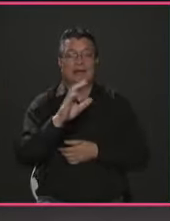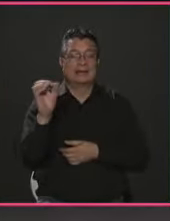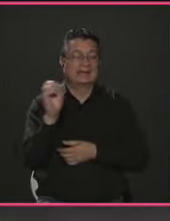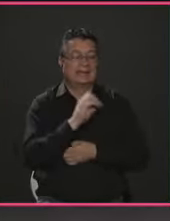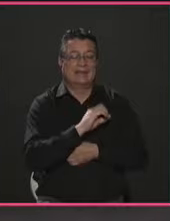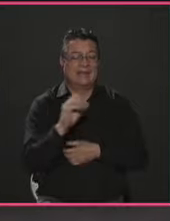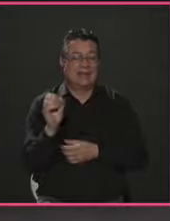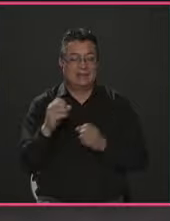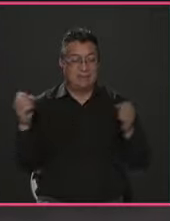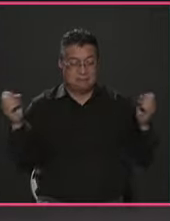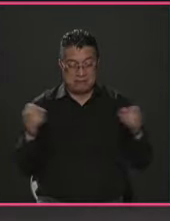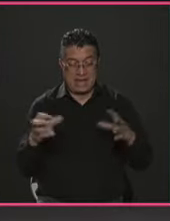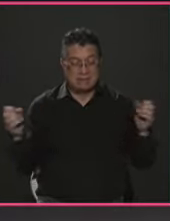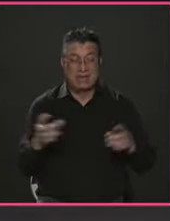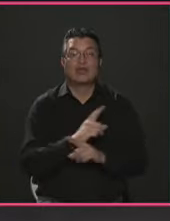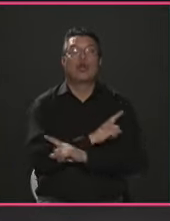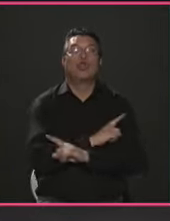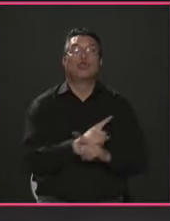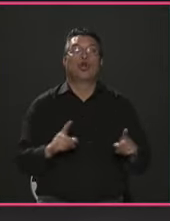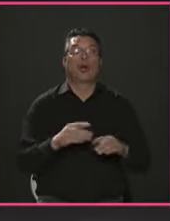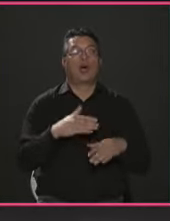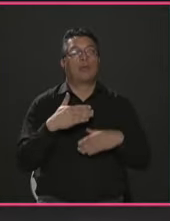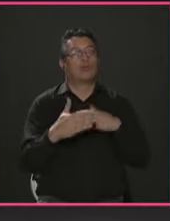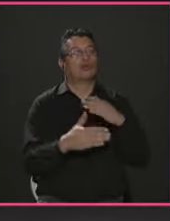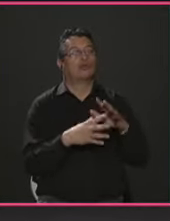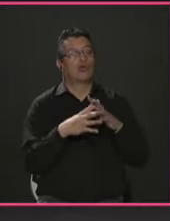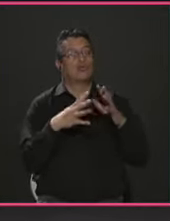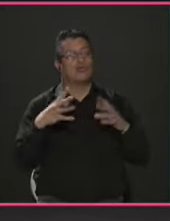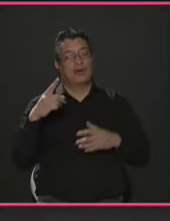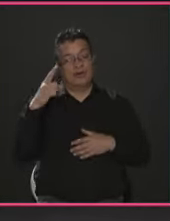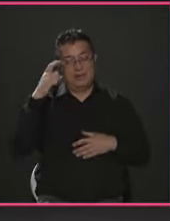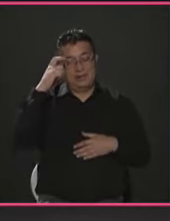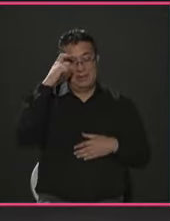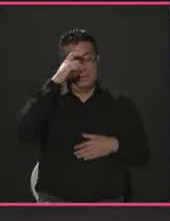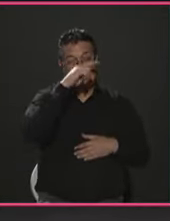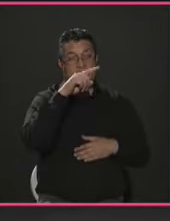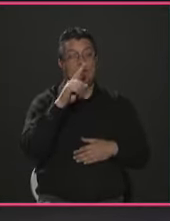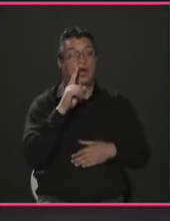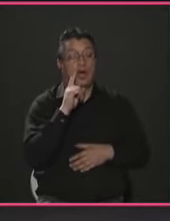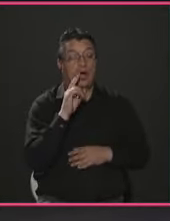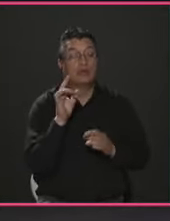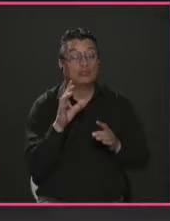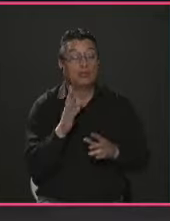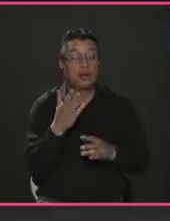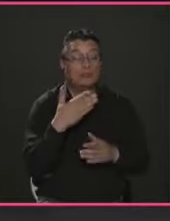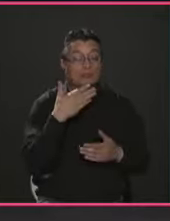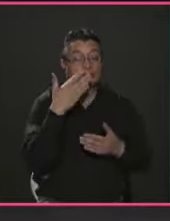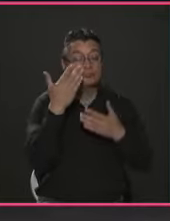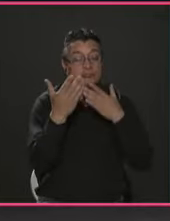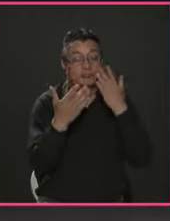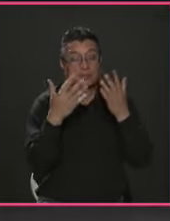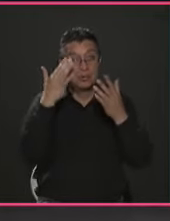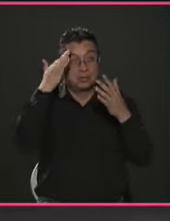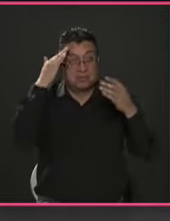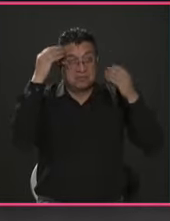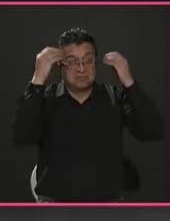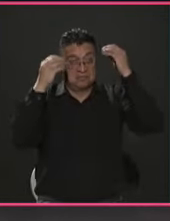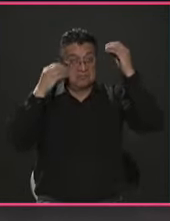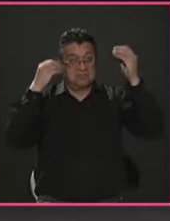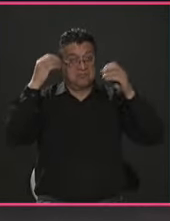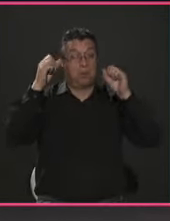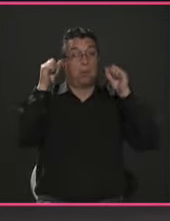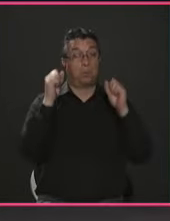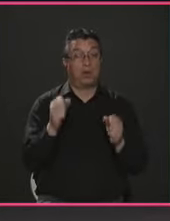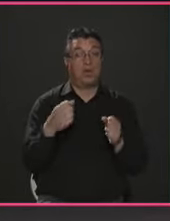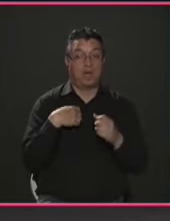nada mágico no lo va a hacer son procesos demasiado complejos y si se ve eso básicamente Porque alguien se le pasó la cabeza que a lo mejor podría ser la